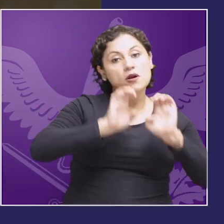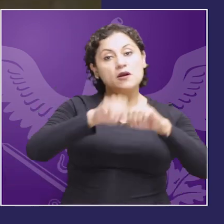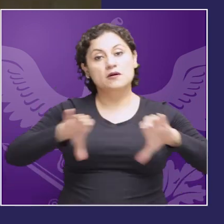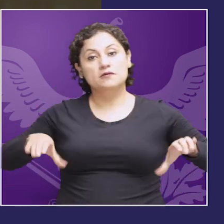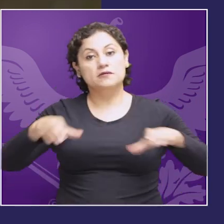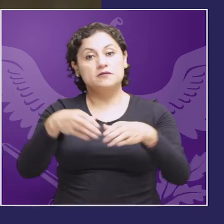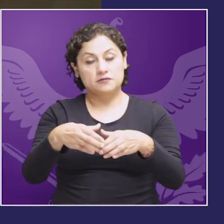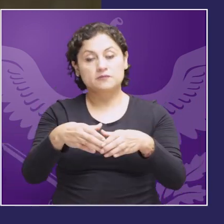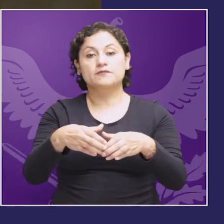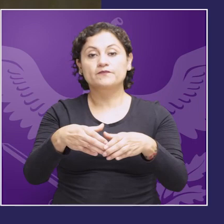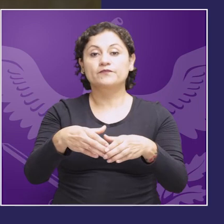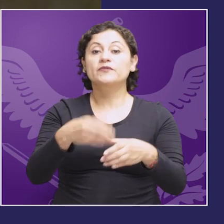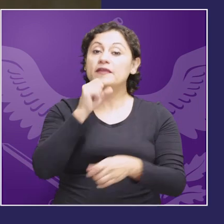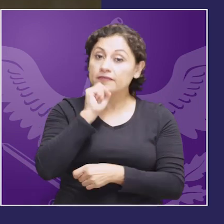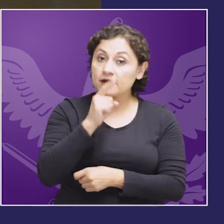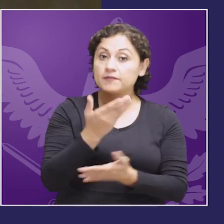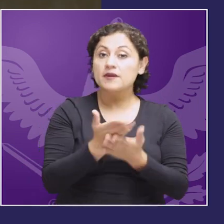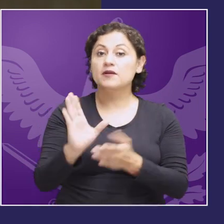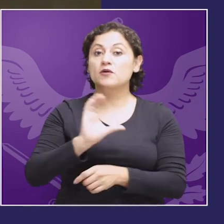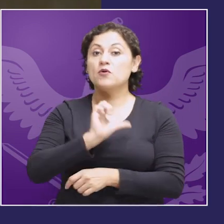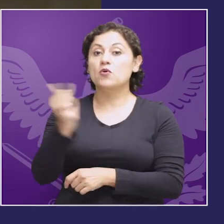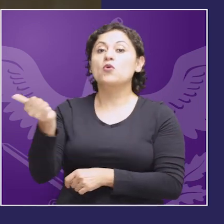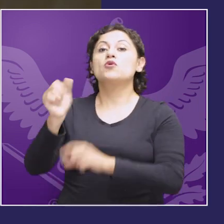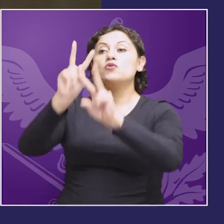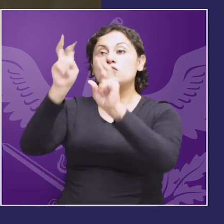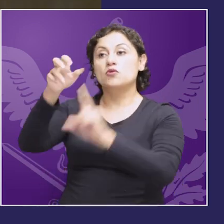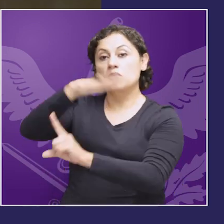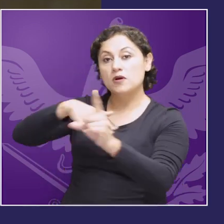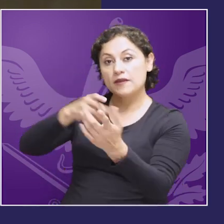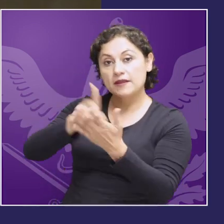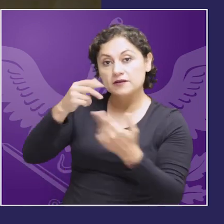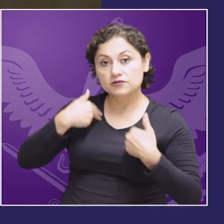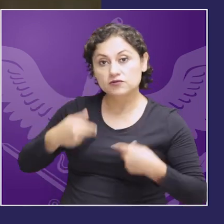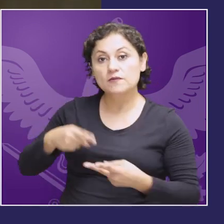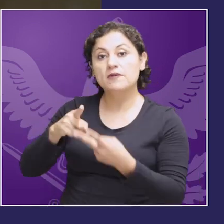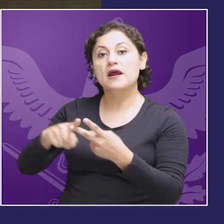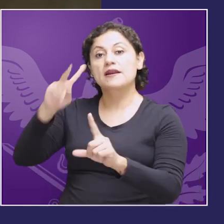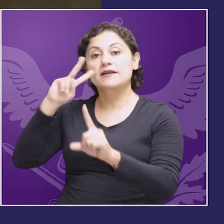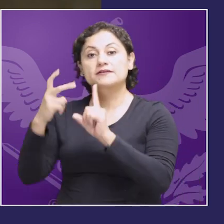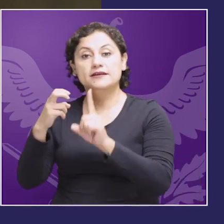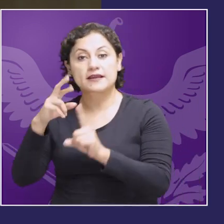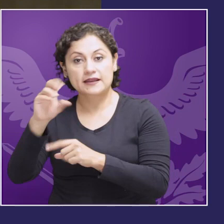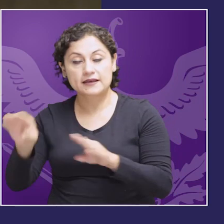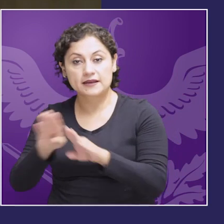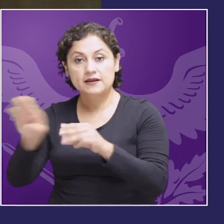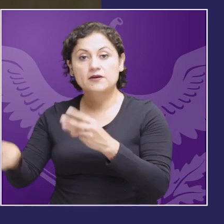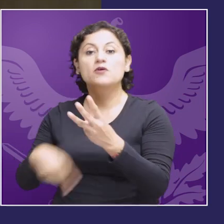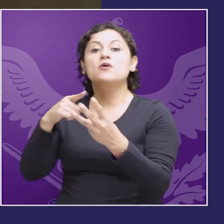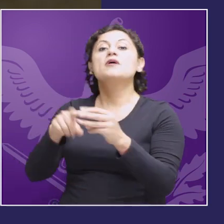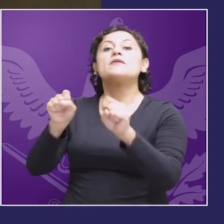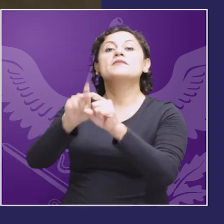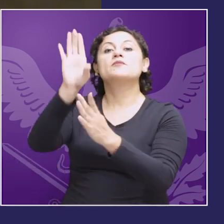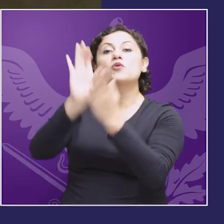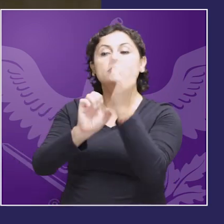ministro presidente en sus funciones jurisdiccionales como integrante del Pleno y adicionalmente coordino a las áreas de Derechos